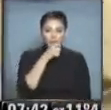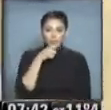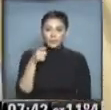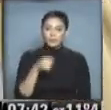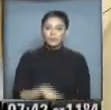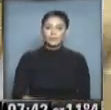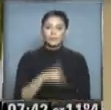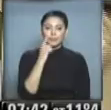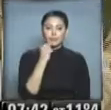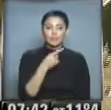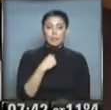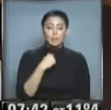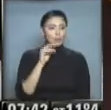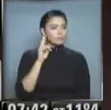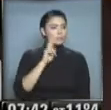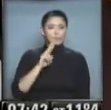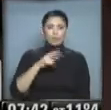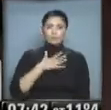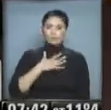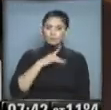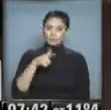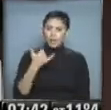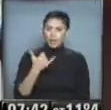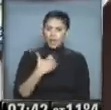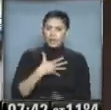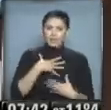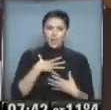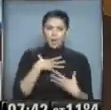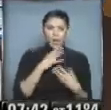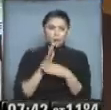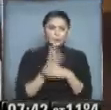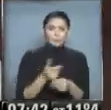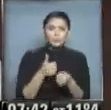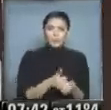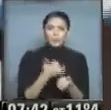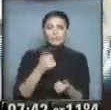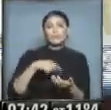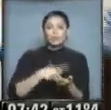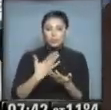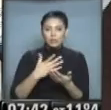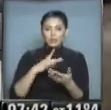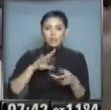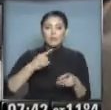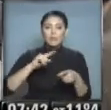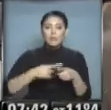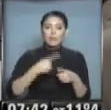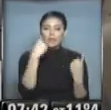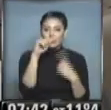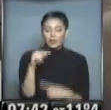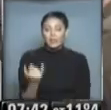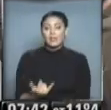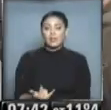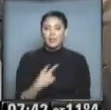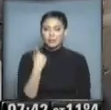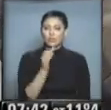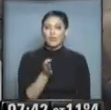que hay mucho entusiasmo hay apoyo por supuesto que es una ciudad donde hay distintas tradiciones políticas sabemos que